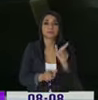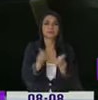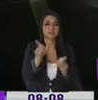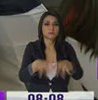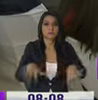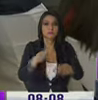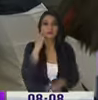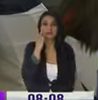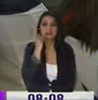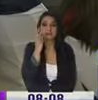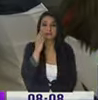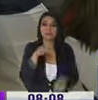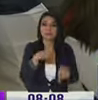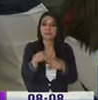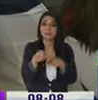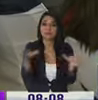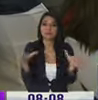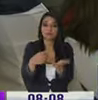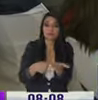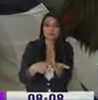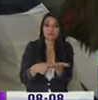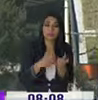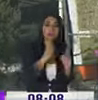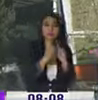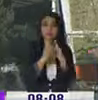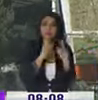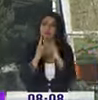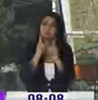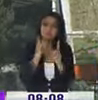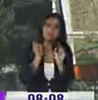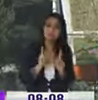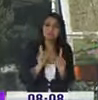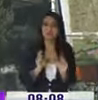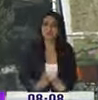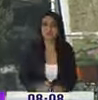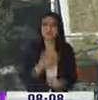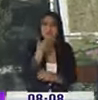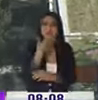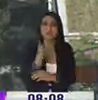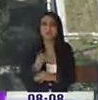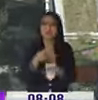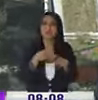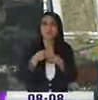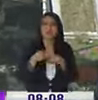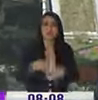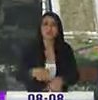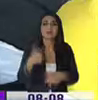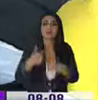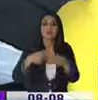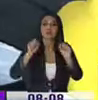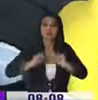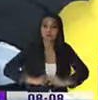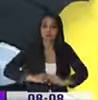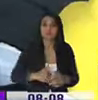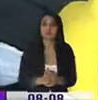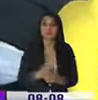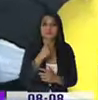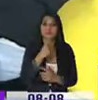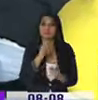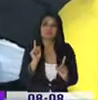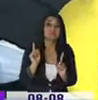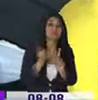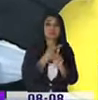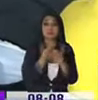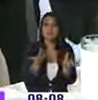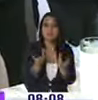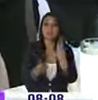temas viales se reunieron para, a través del diálogo, plantear algunas opciones que ayudarían a mejorar la movilidad en la ciudad de Quito. Dicen que lo primero que